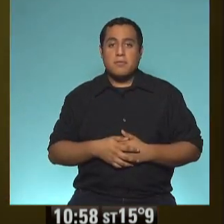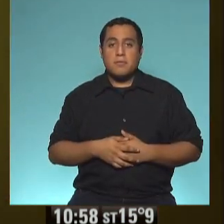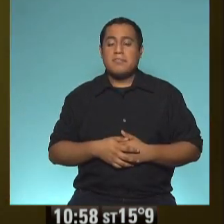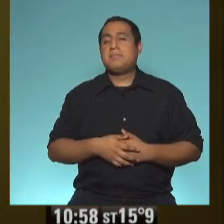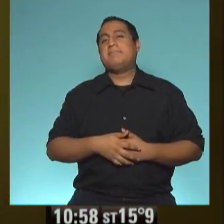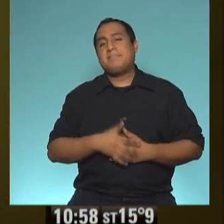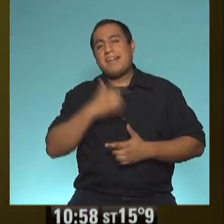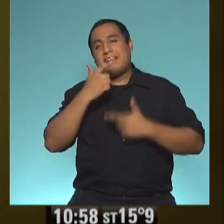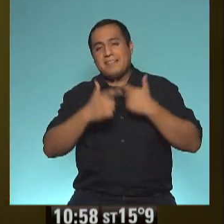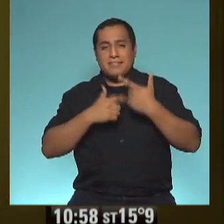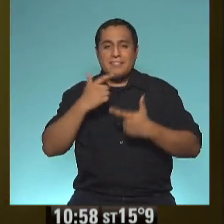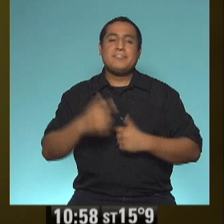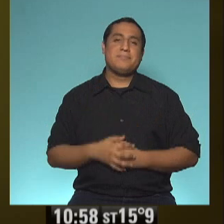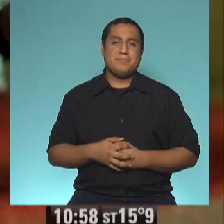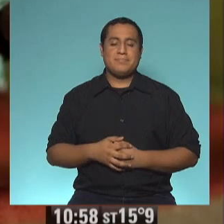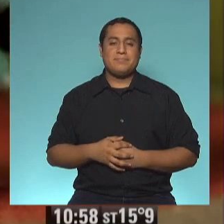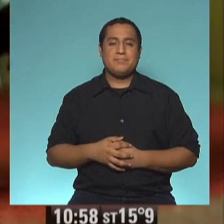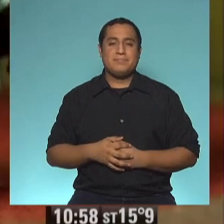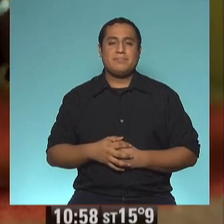para verlo